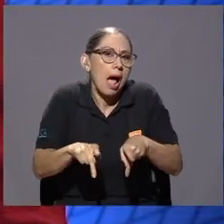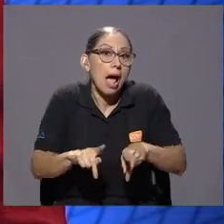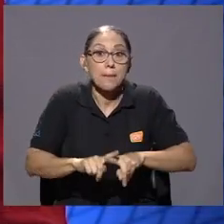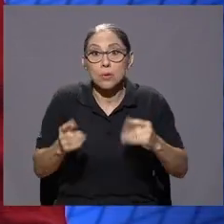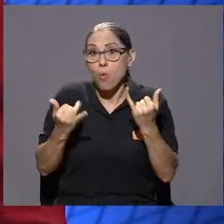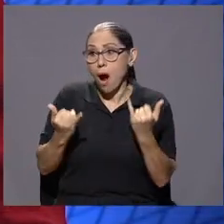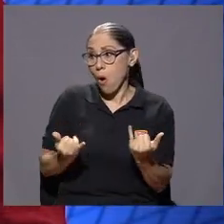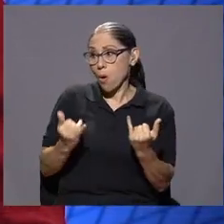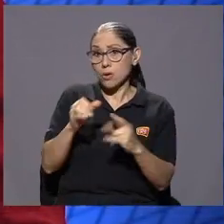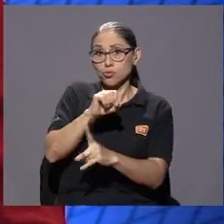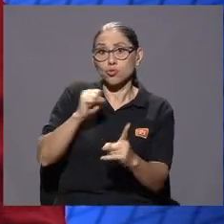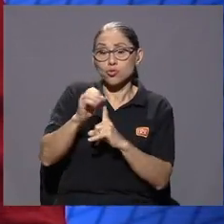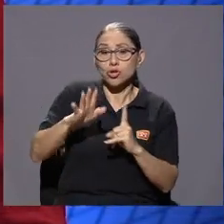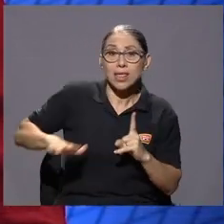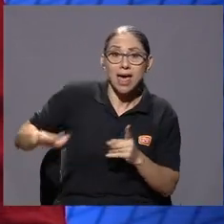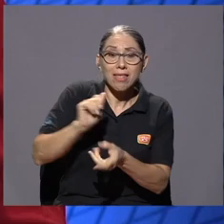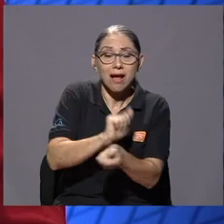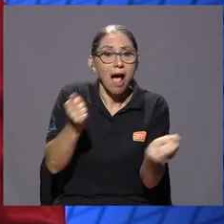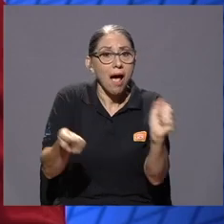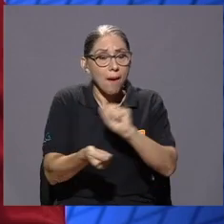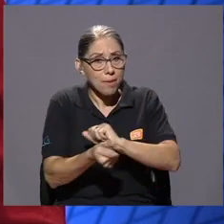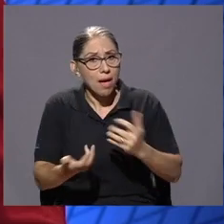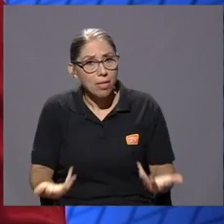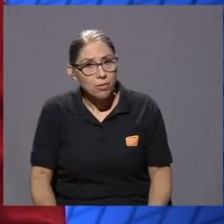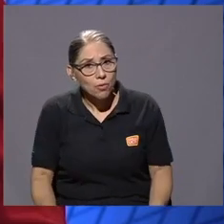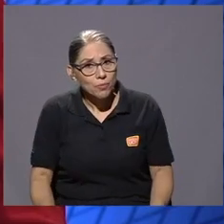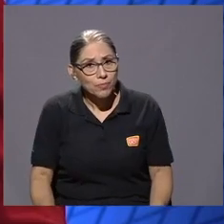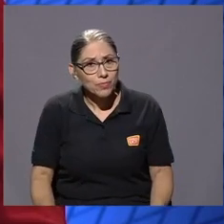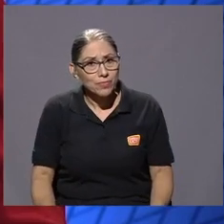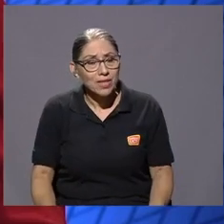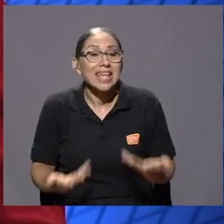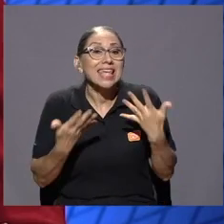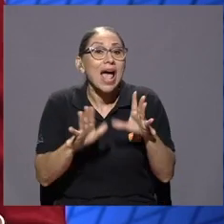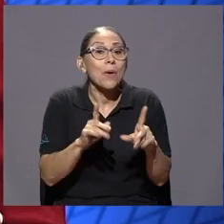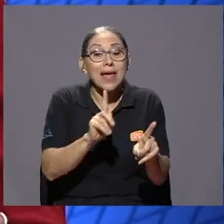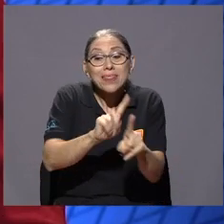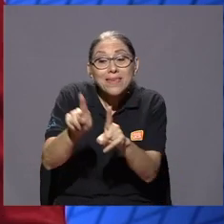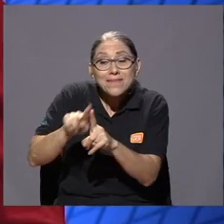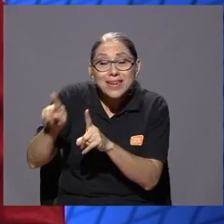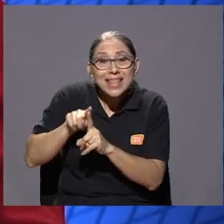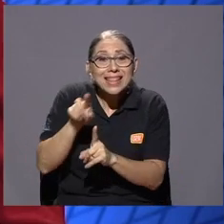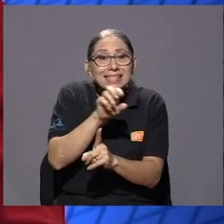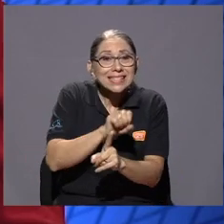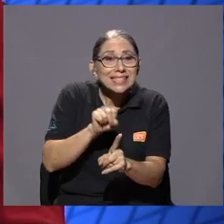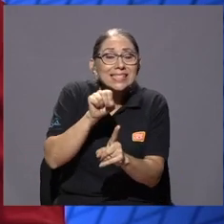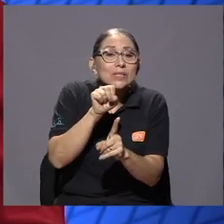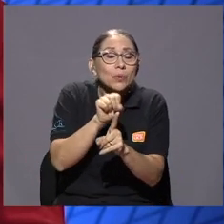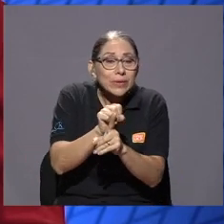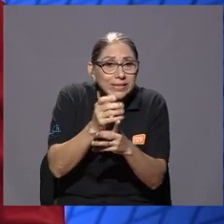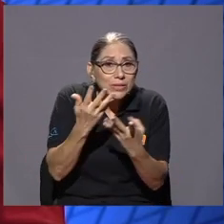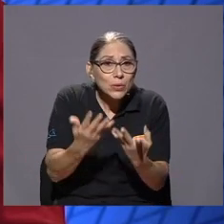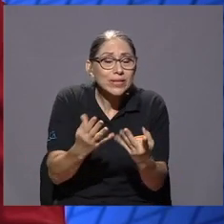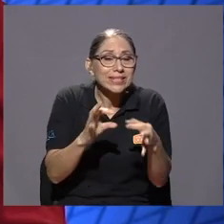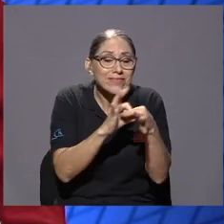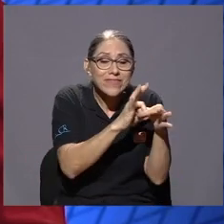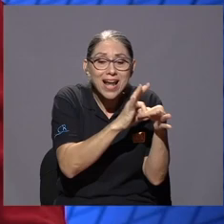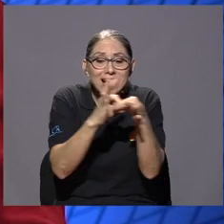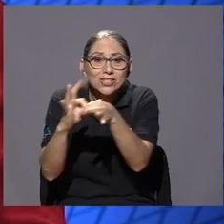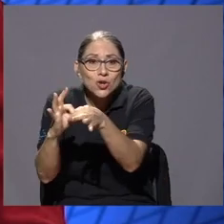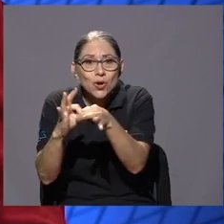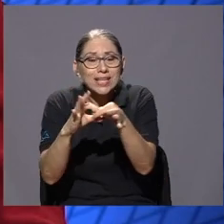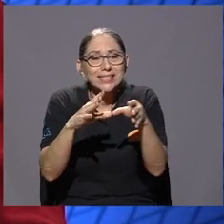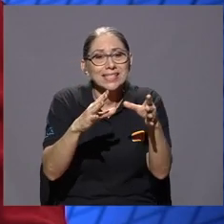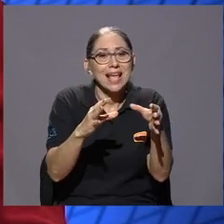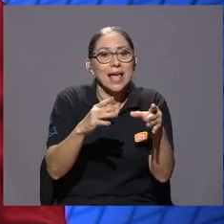es que nuestra sociedad ha cambiado. Y los patrones de relaciones interpersonales y